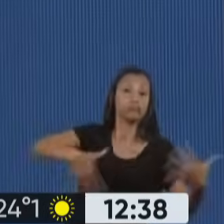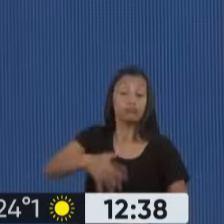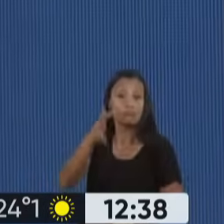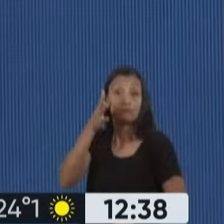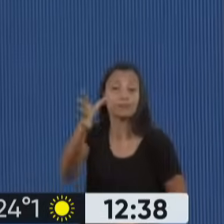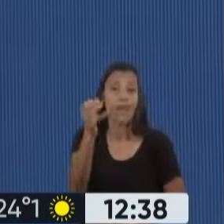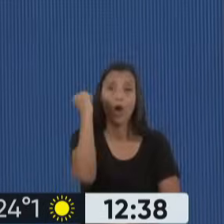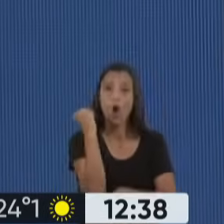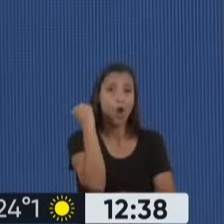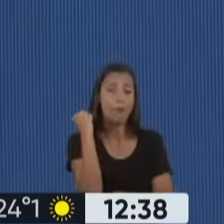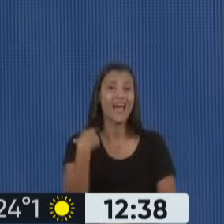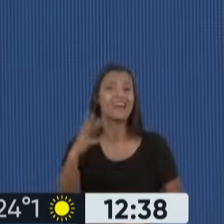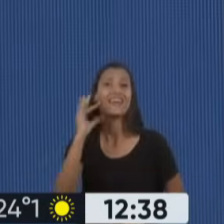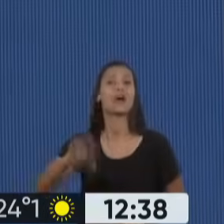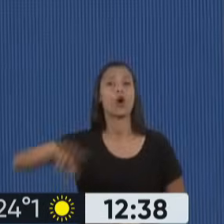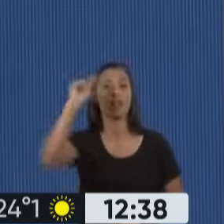argentina.